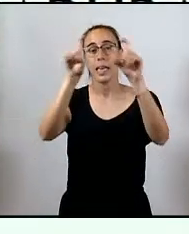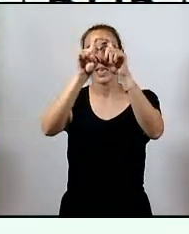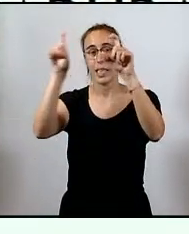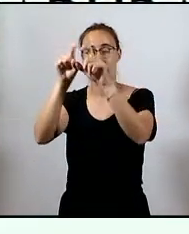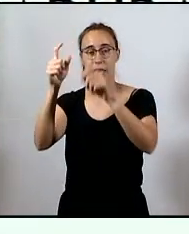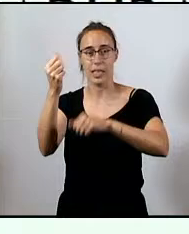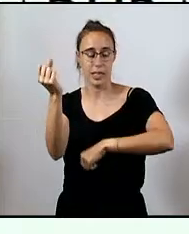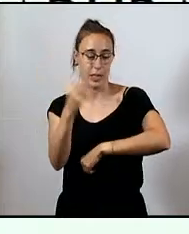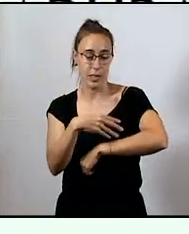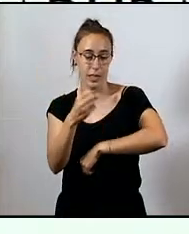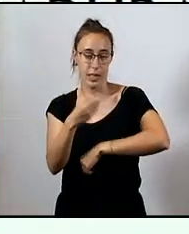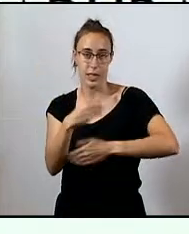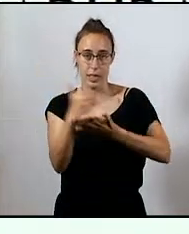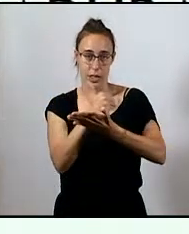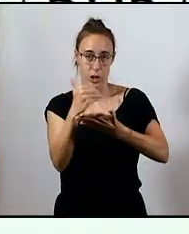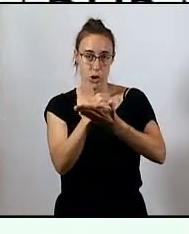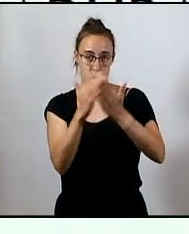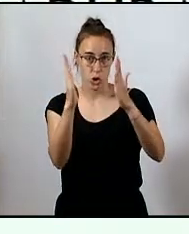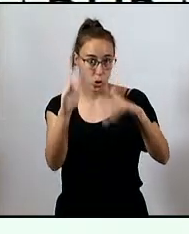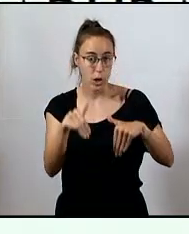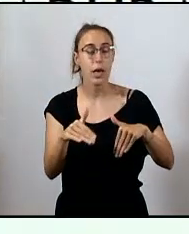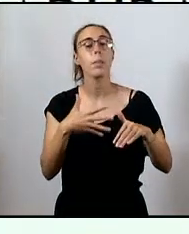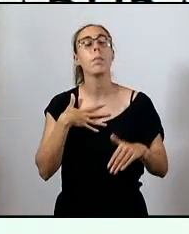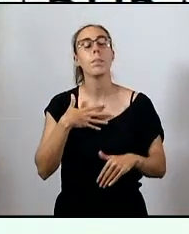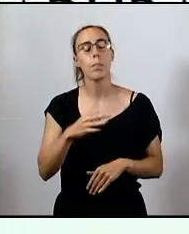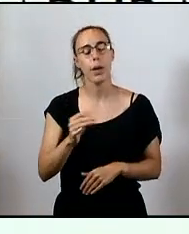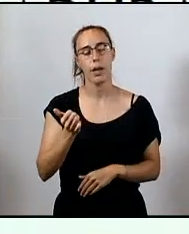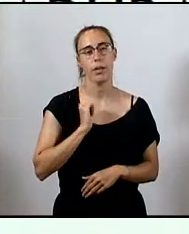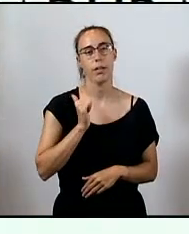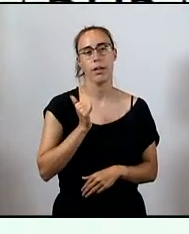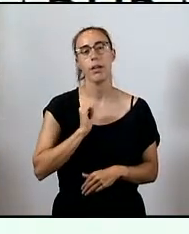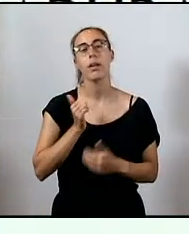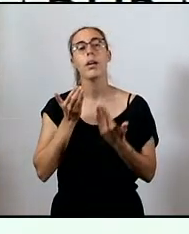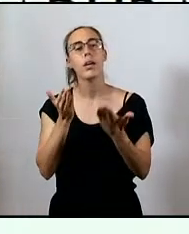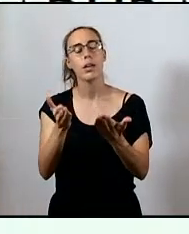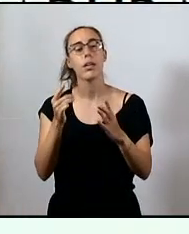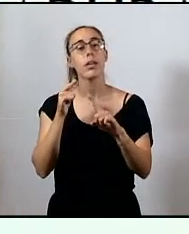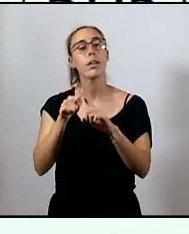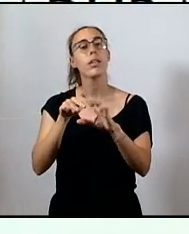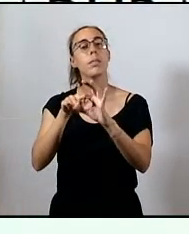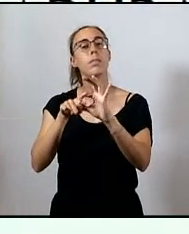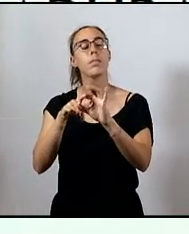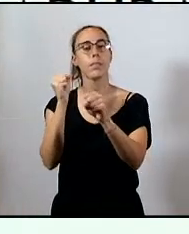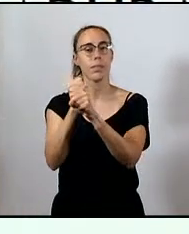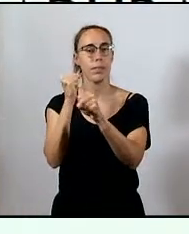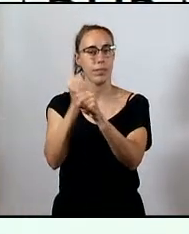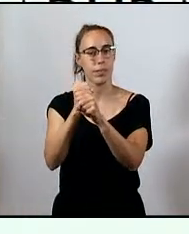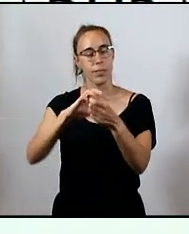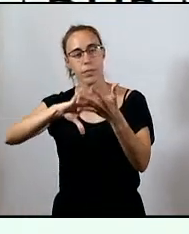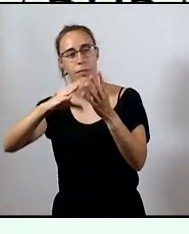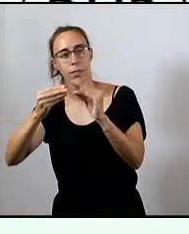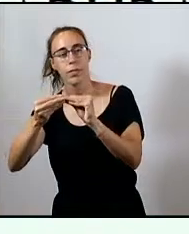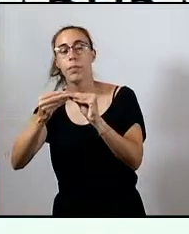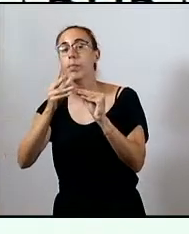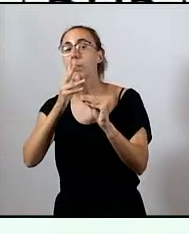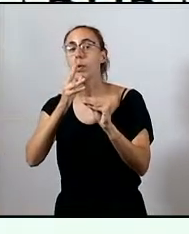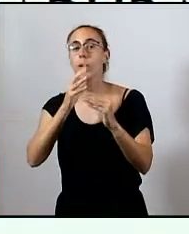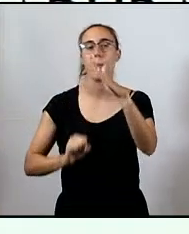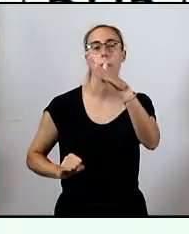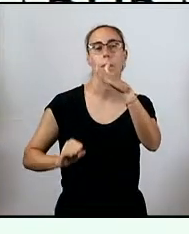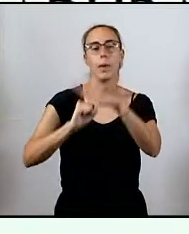colaboren con empresas pueden beneficiarse de ayudas para cubrir los costes laborales de los preparadores laborales con un máximo